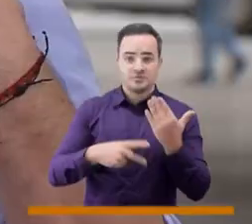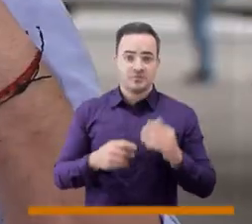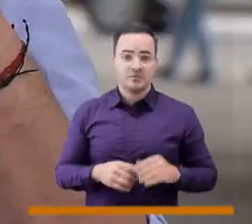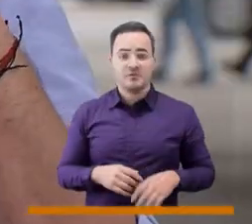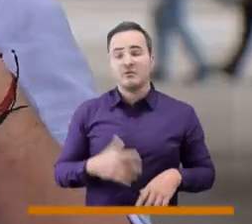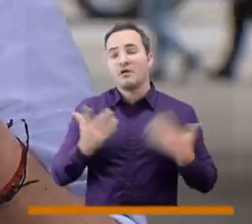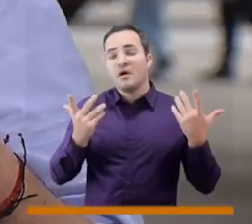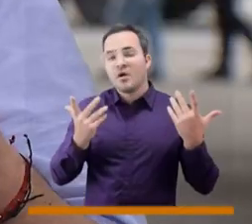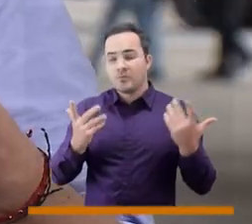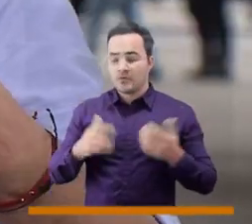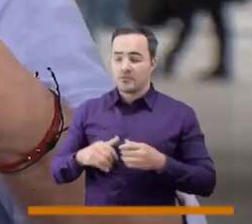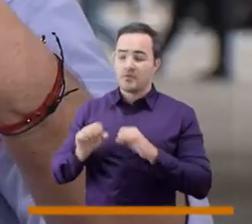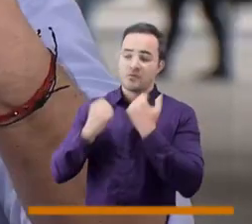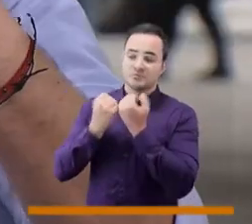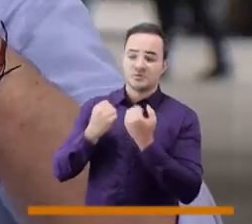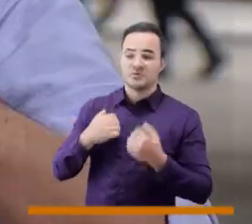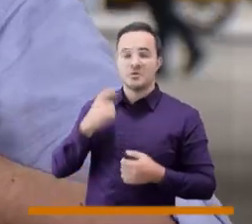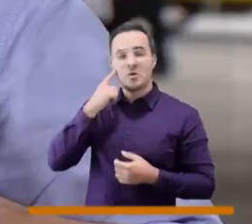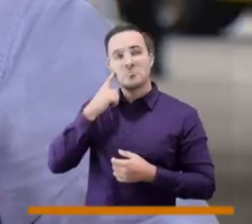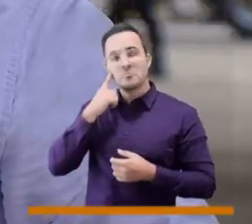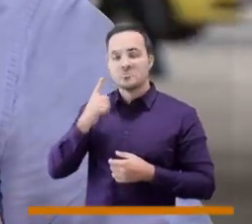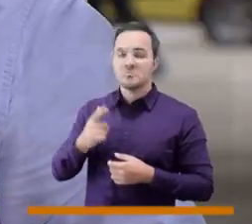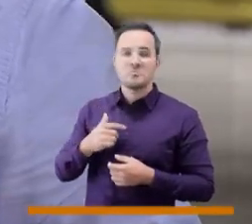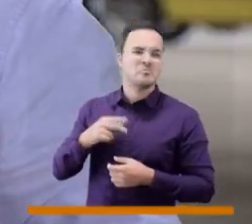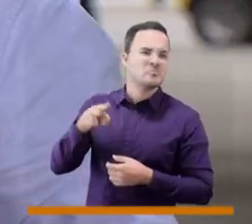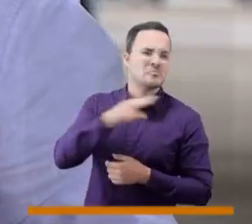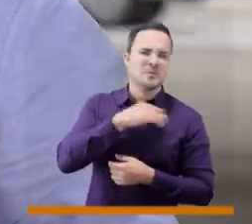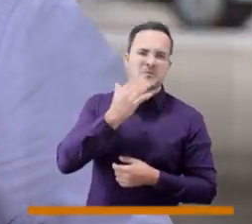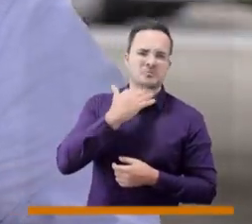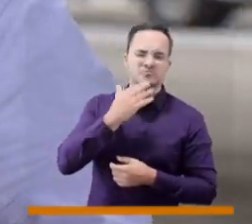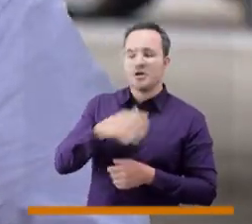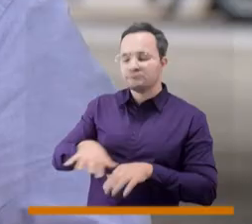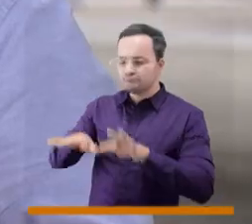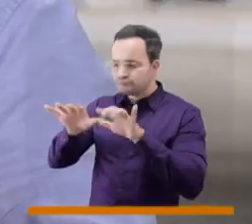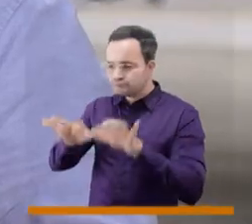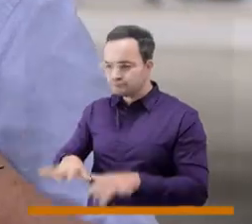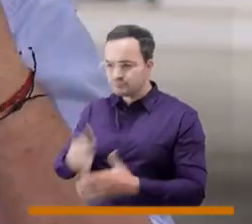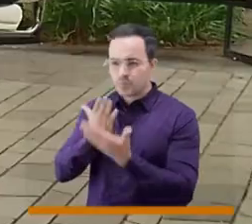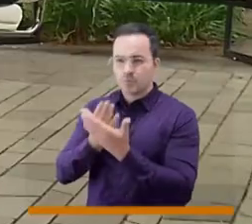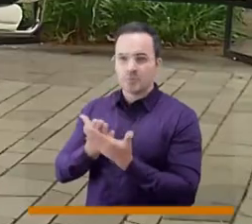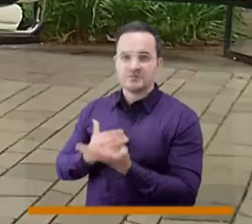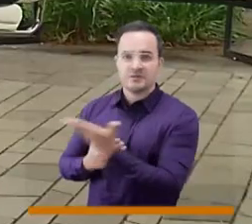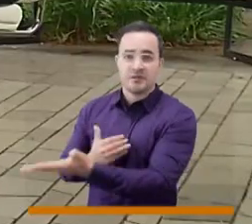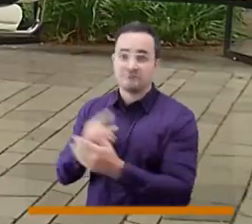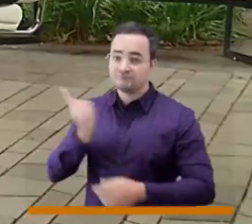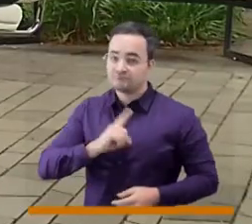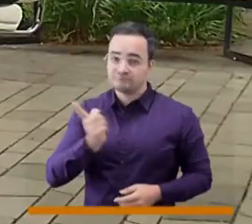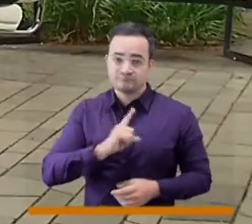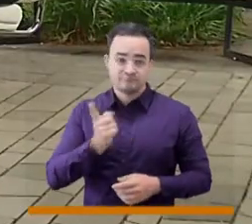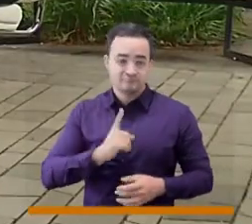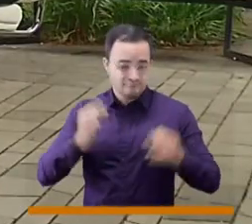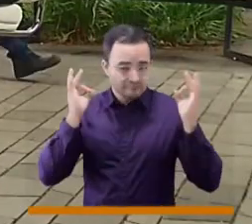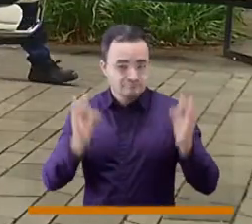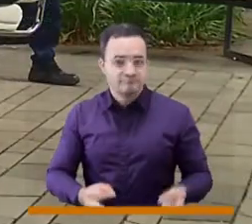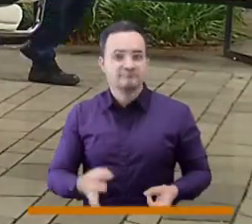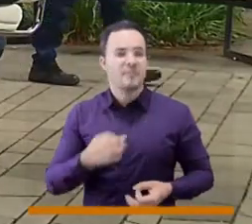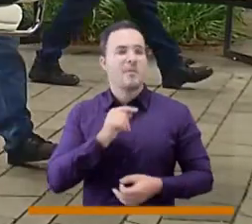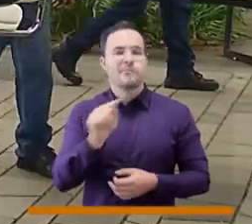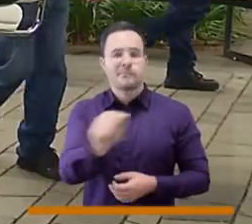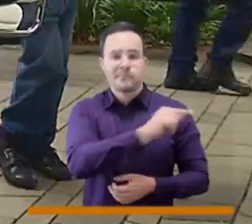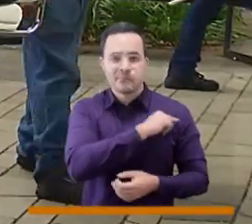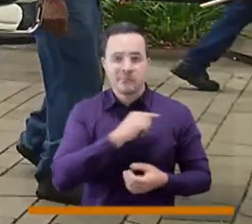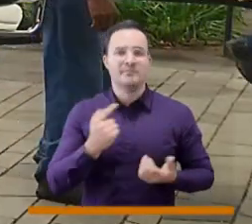que tengo que decir que es un proyecto que no fue redactado en un escritorio en el Consejo, sino que es un proyecto que fue construido con los artistas, es